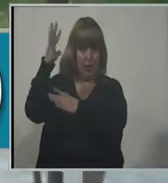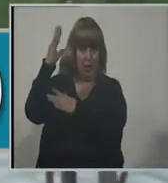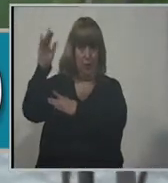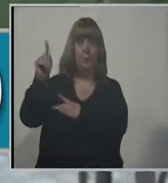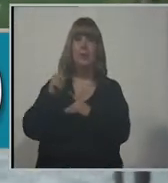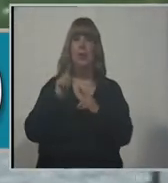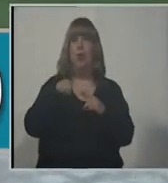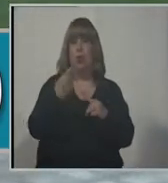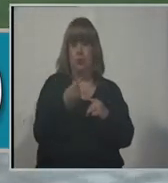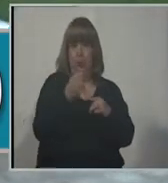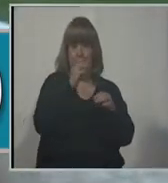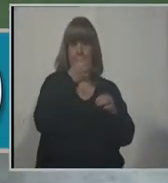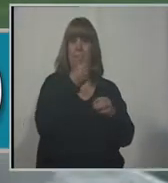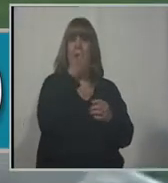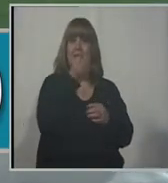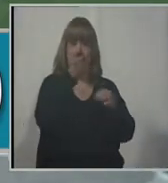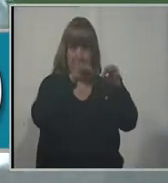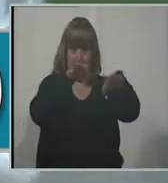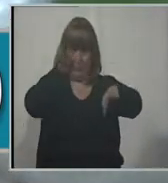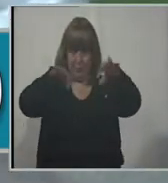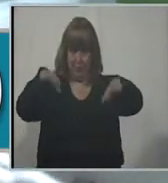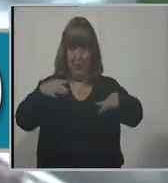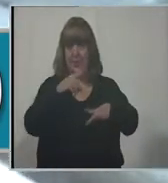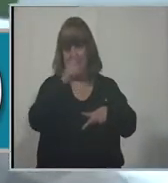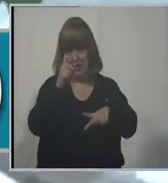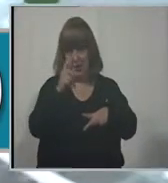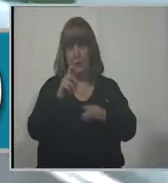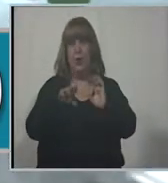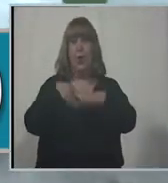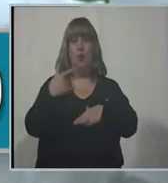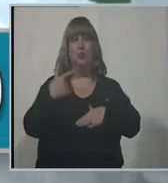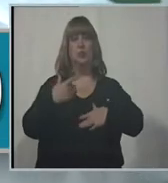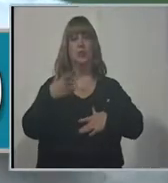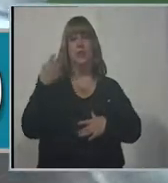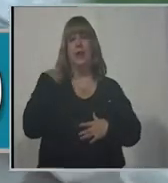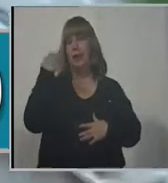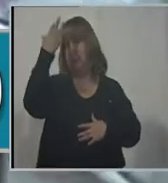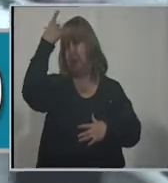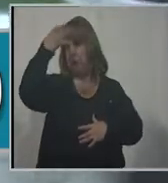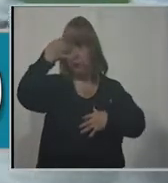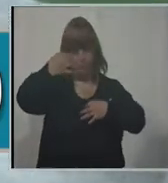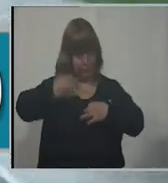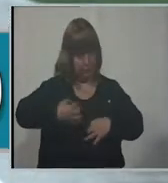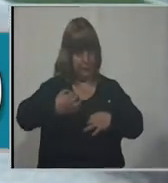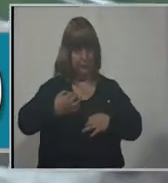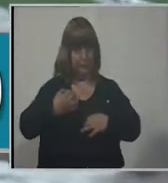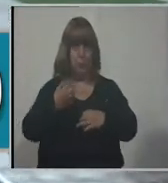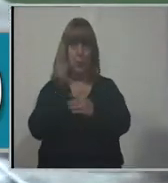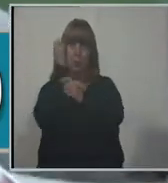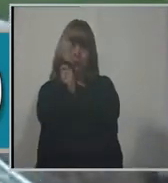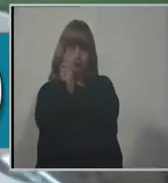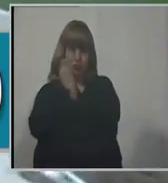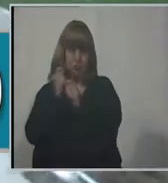valor la figura del general San Martín, en tanto una de las de